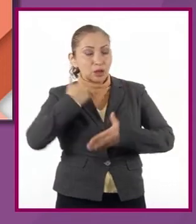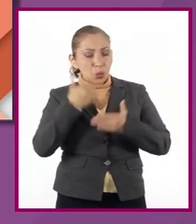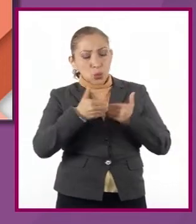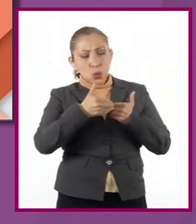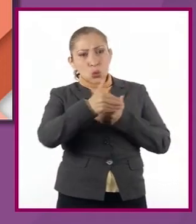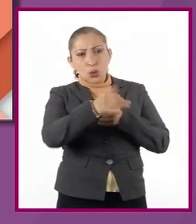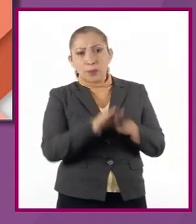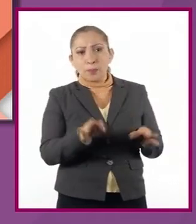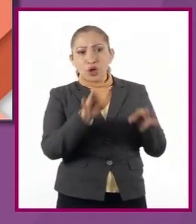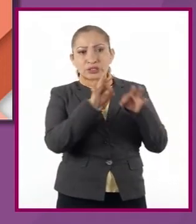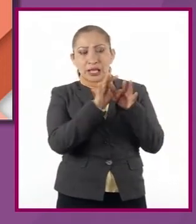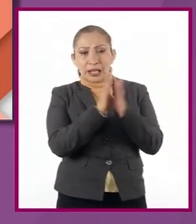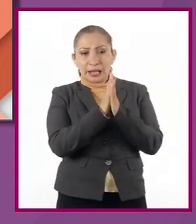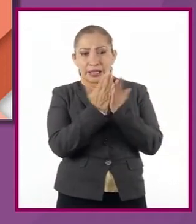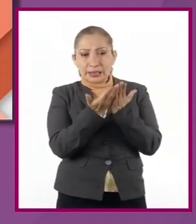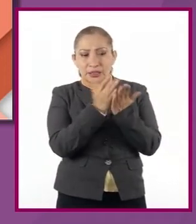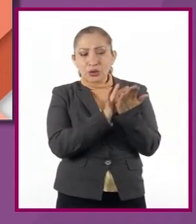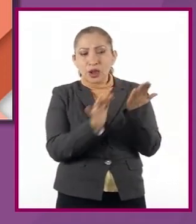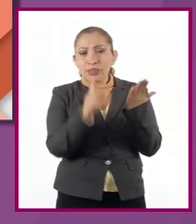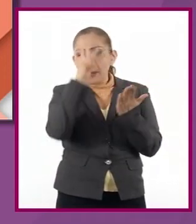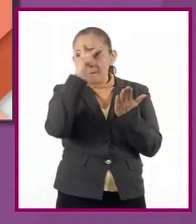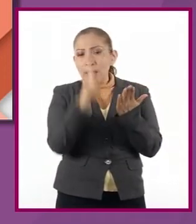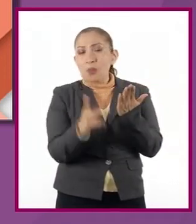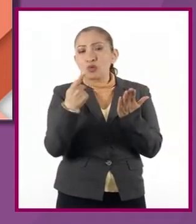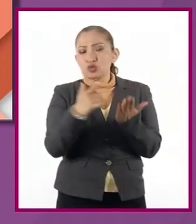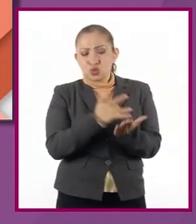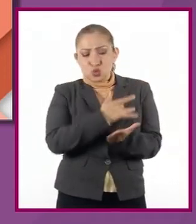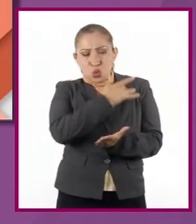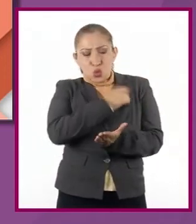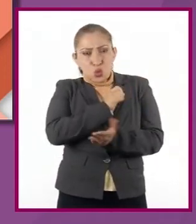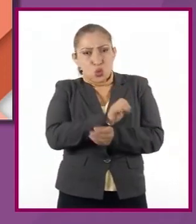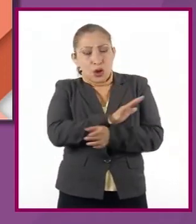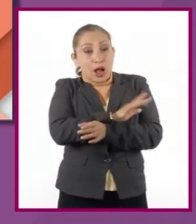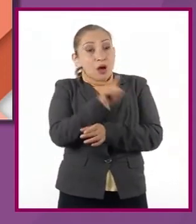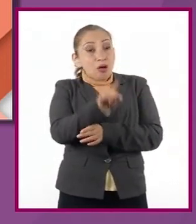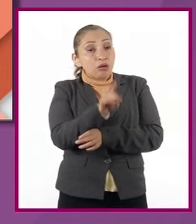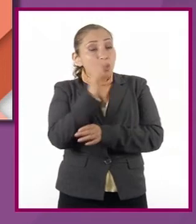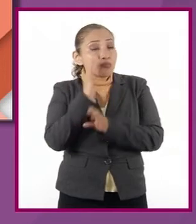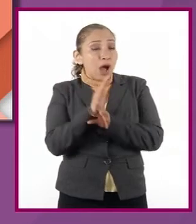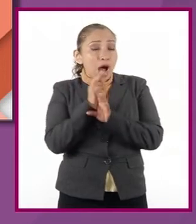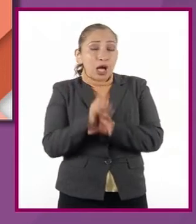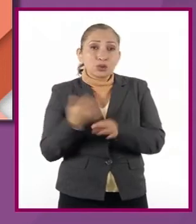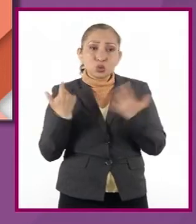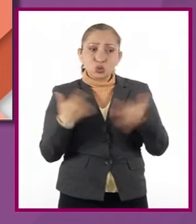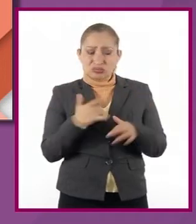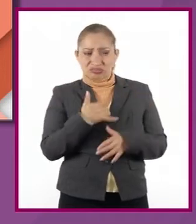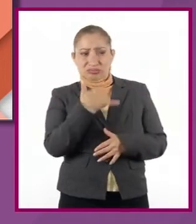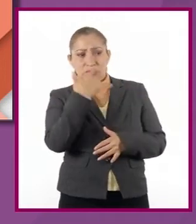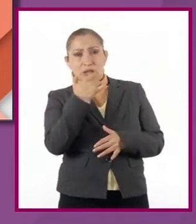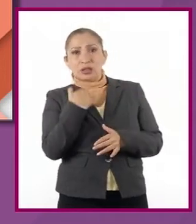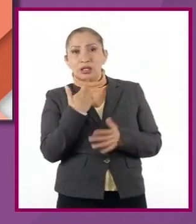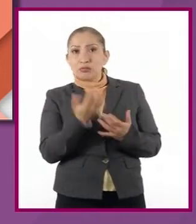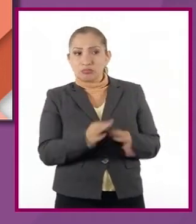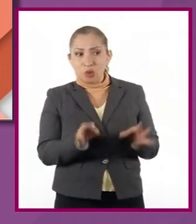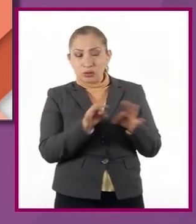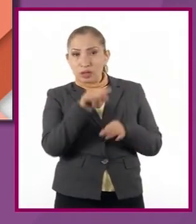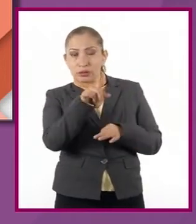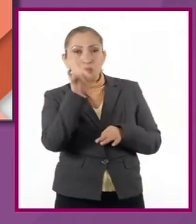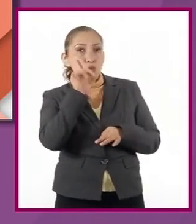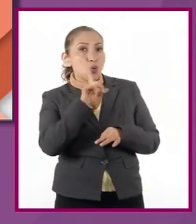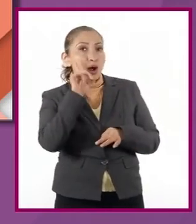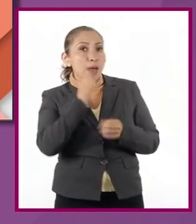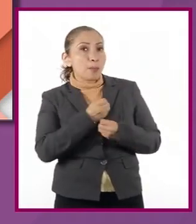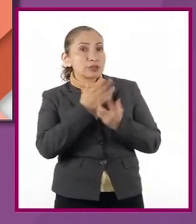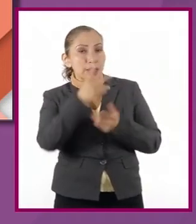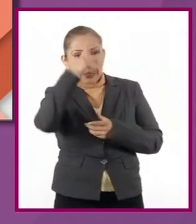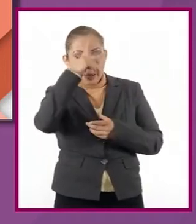en la literatura de nuestro país por su sensibilidad. Fue una de las más inusitadas y polémicas figuras de la